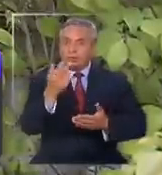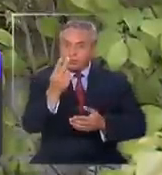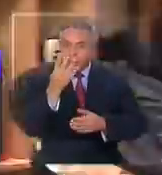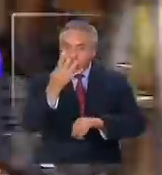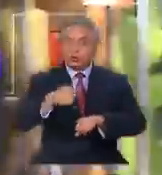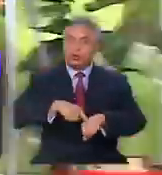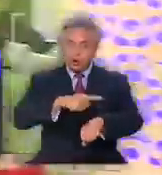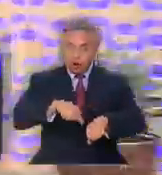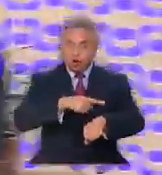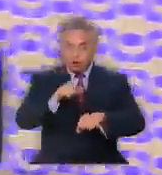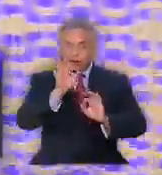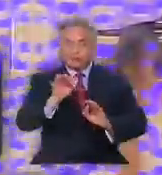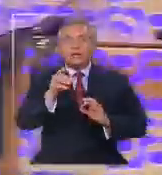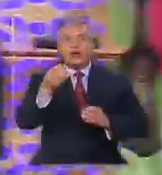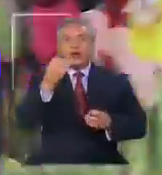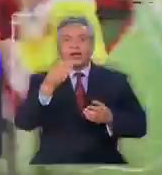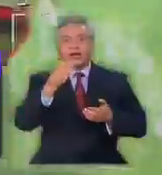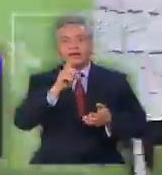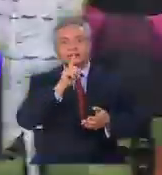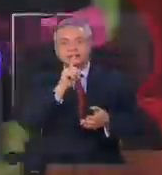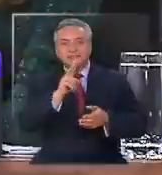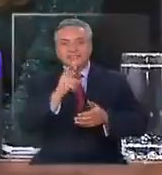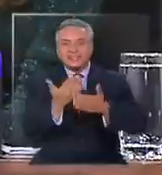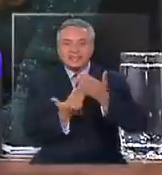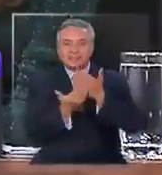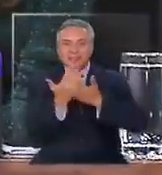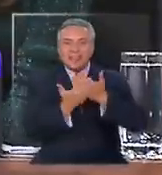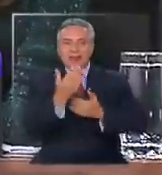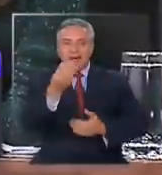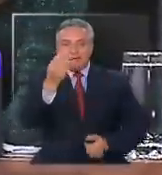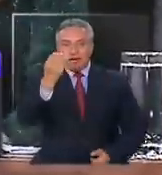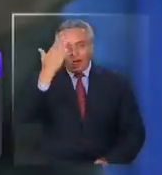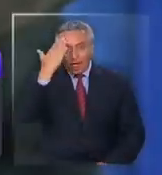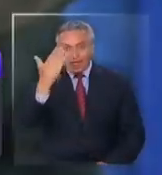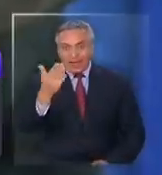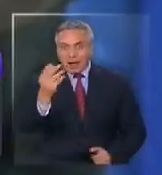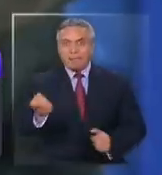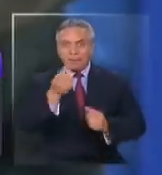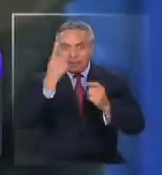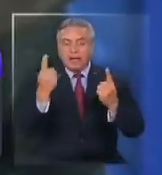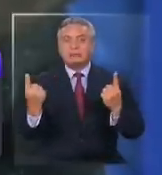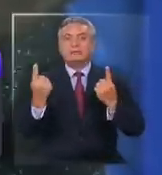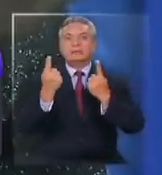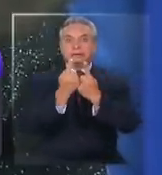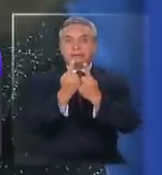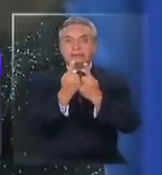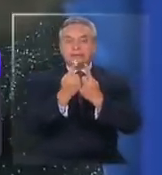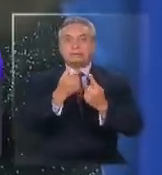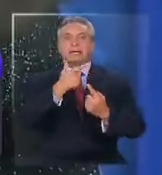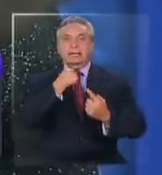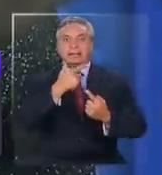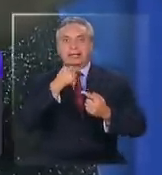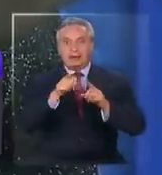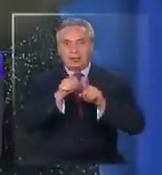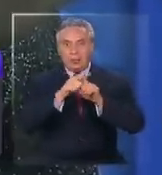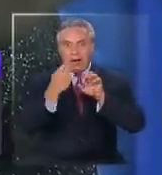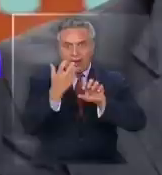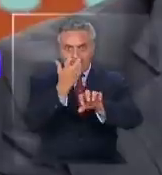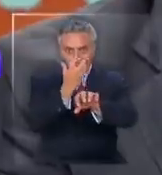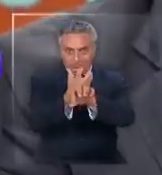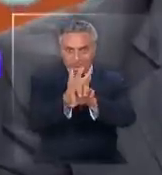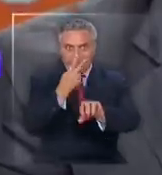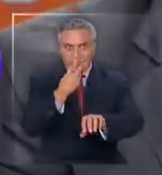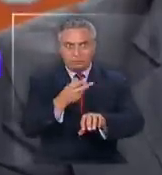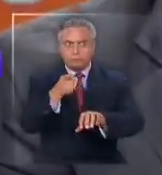24 Horas y el matinal Muy Buenos Días facilitó este martes un primer encuentro virtual que Alejandra anhelaba hace semanas. Angélica, gracias